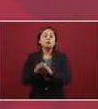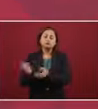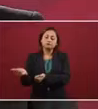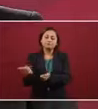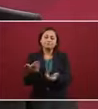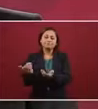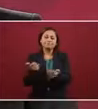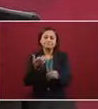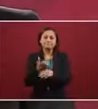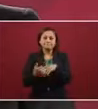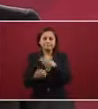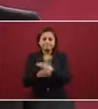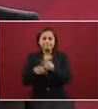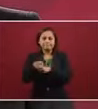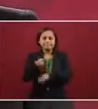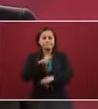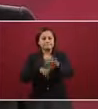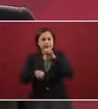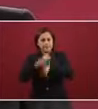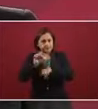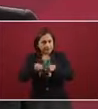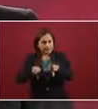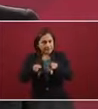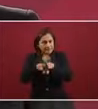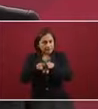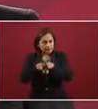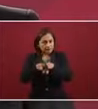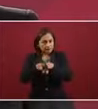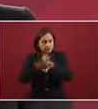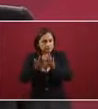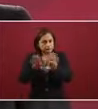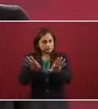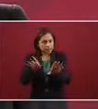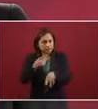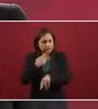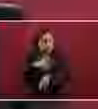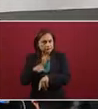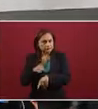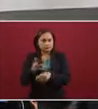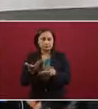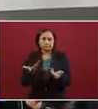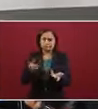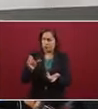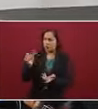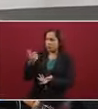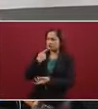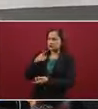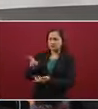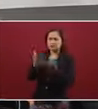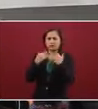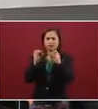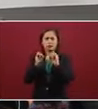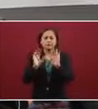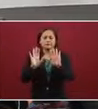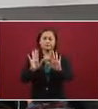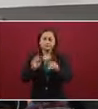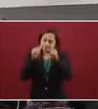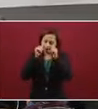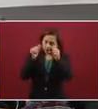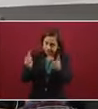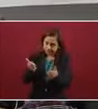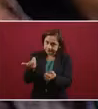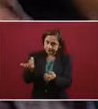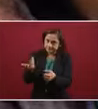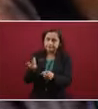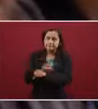condiciones especiales a Odebrecht. Entonces, hay que ver eso. Ok, presidente, gracias por su respuesta. Y una segunda